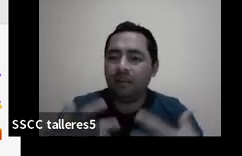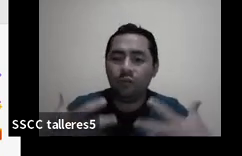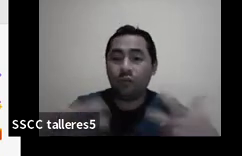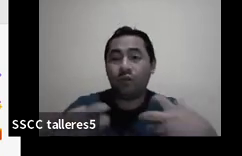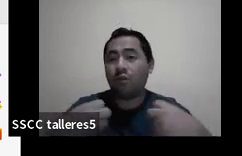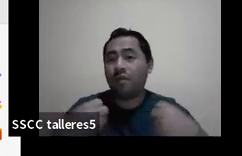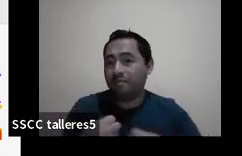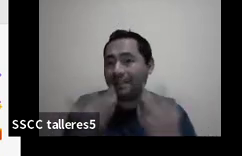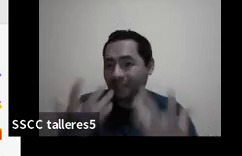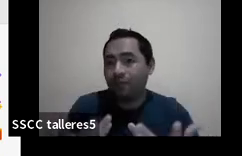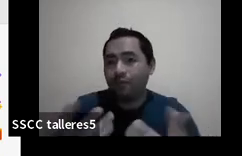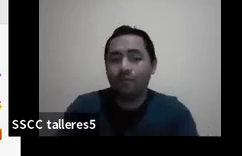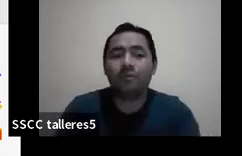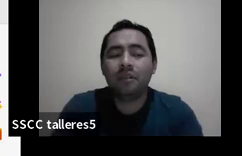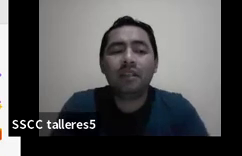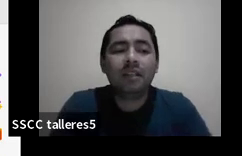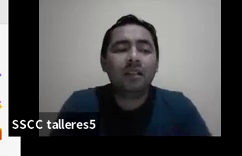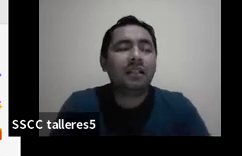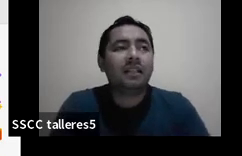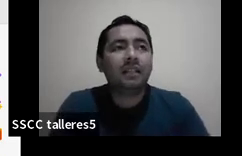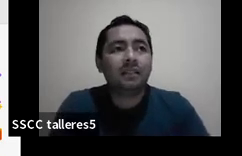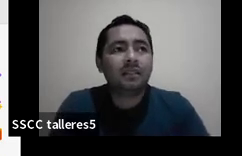meten ahí en cursos algo más prácticos,